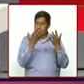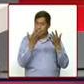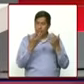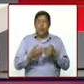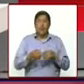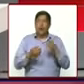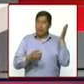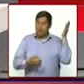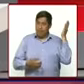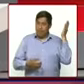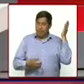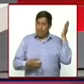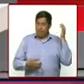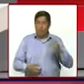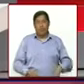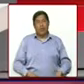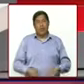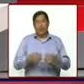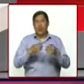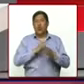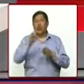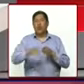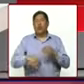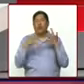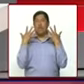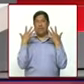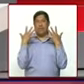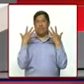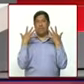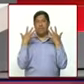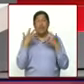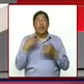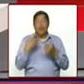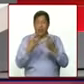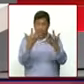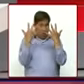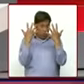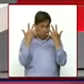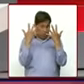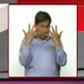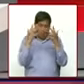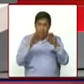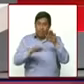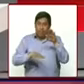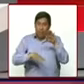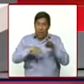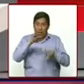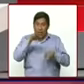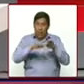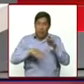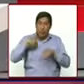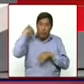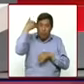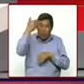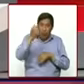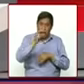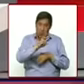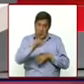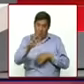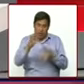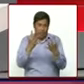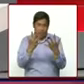Roldán y finalmente Omar Fulguera González. Entre estos 10, posiblemente el próximo 23 de este